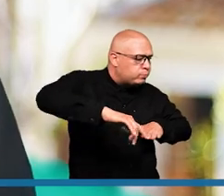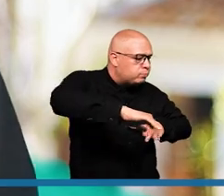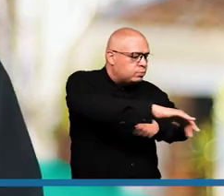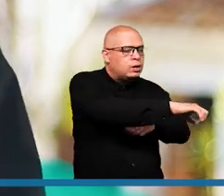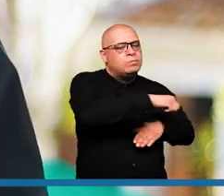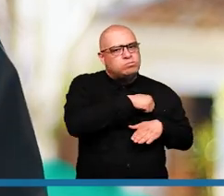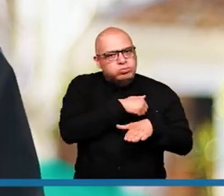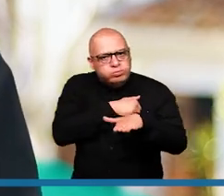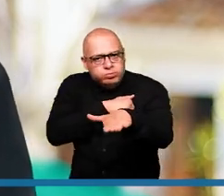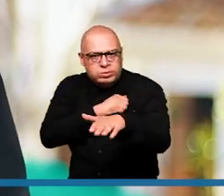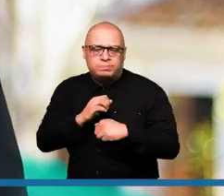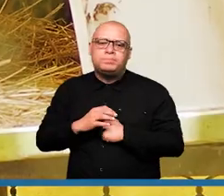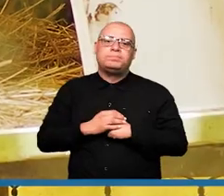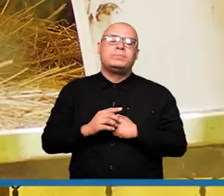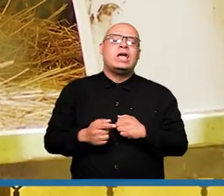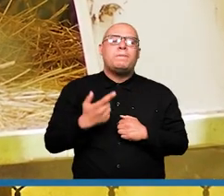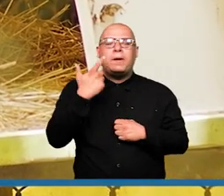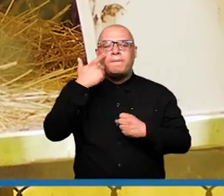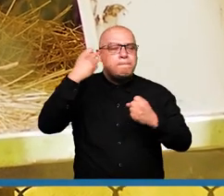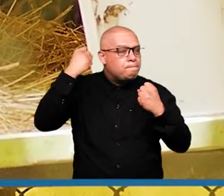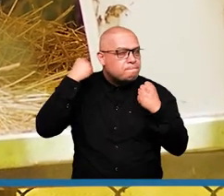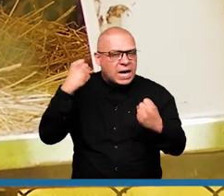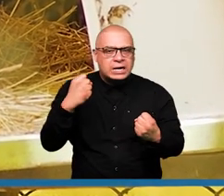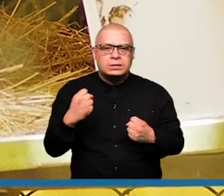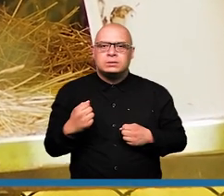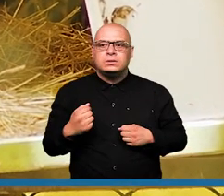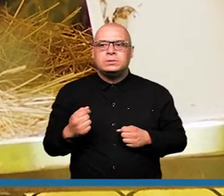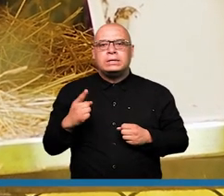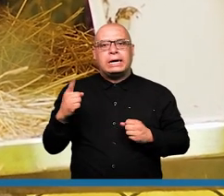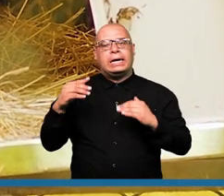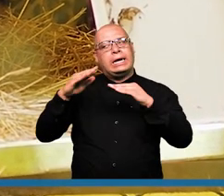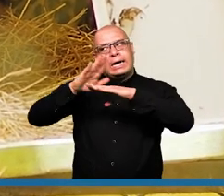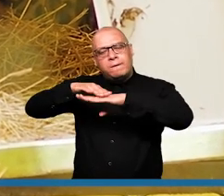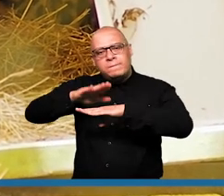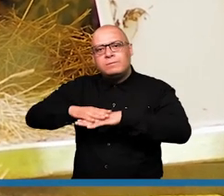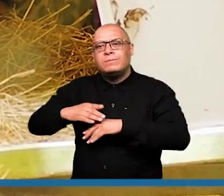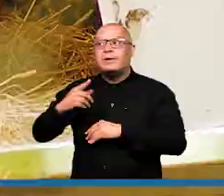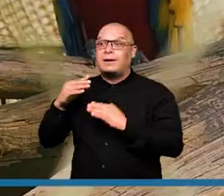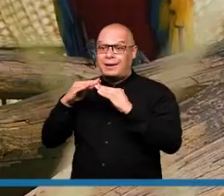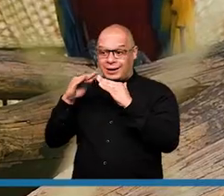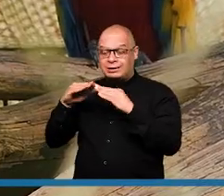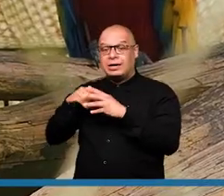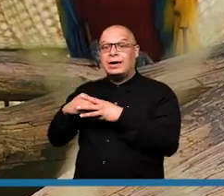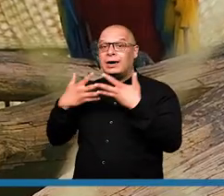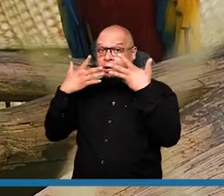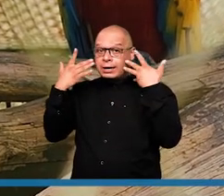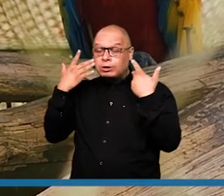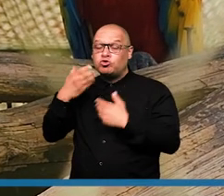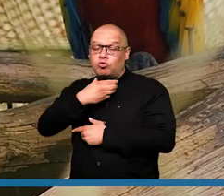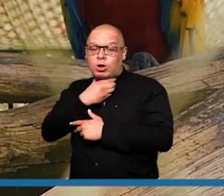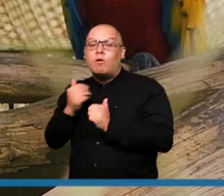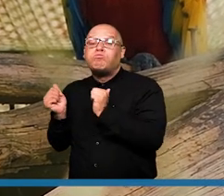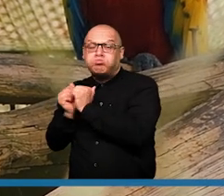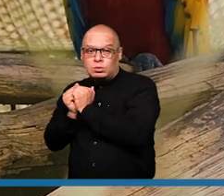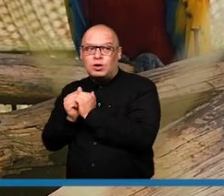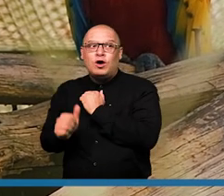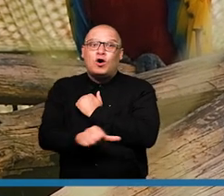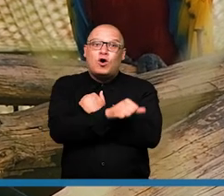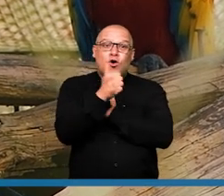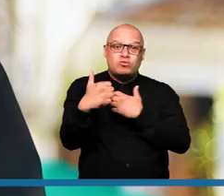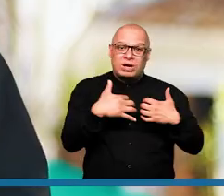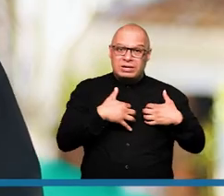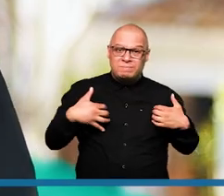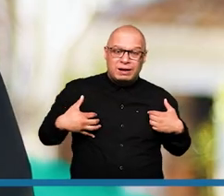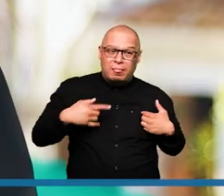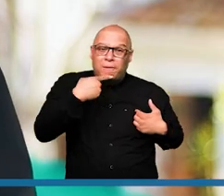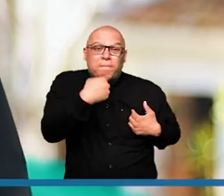no tenencia de fauna silvestre. Es algo que cada vez pues le tenemos que afinar y unir esfuerzos entre todos para seguirlo haciendo